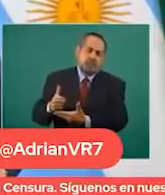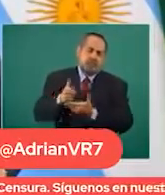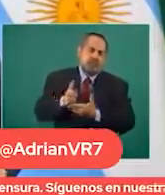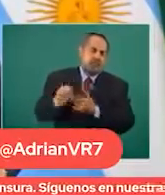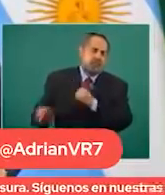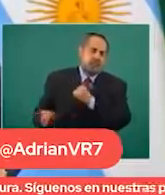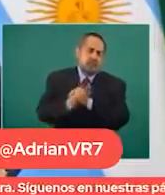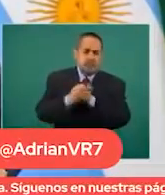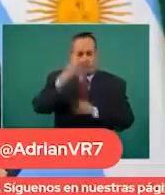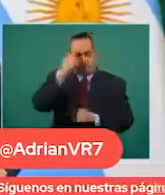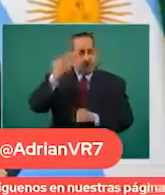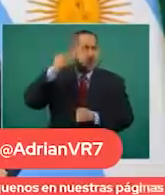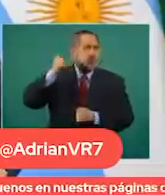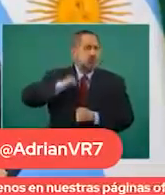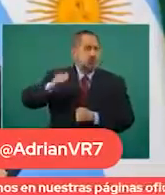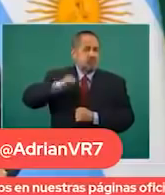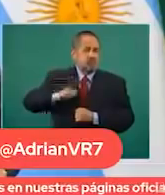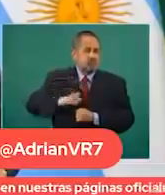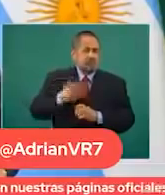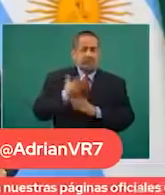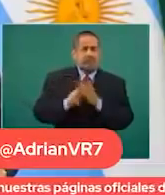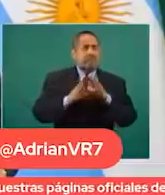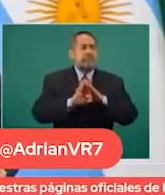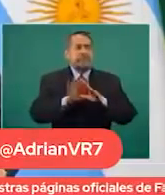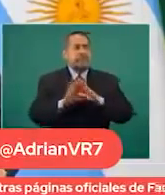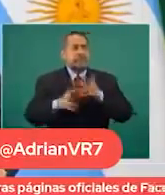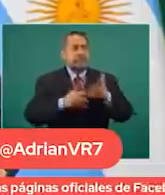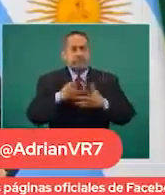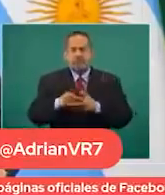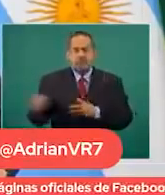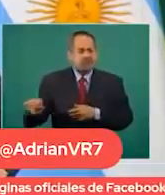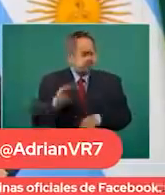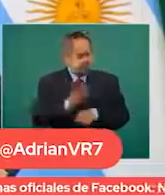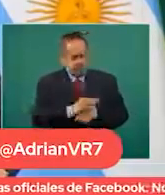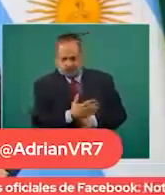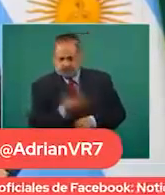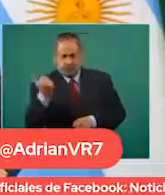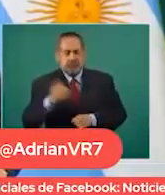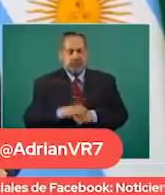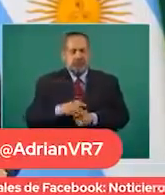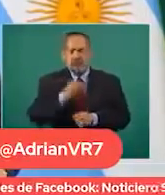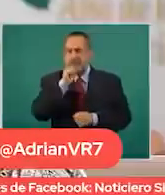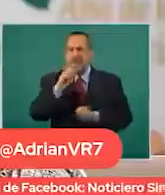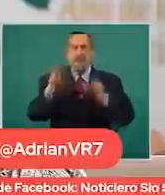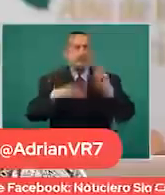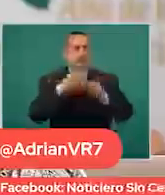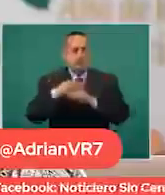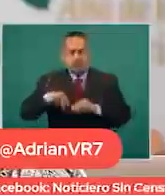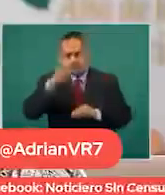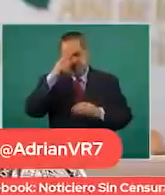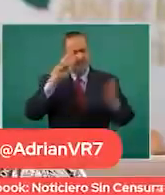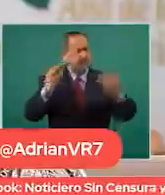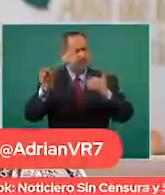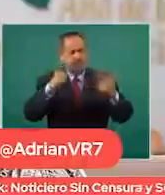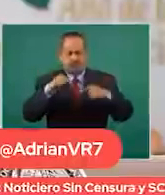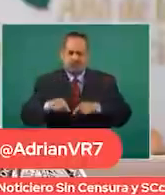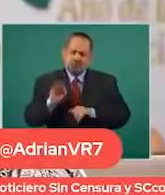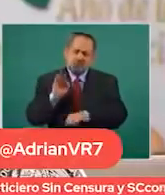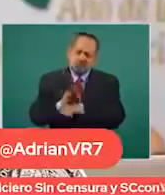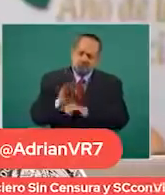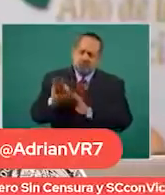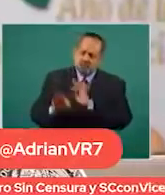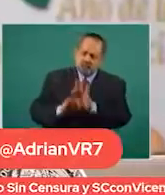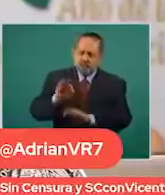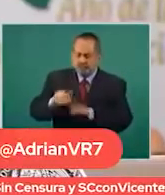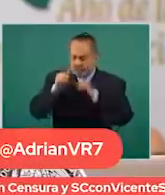Entre estas dos coaliciones tienen el 90% casi el 90% de la representación en la Cámara de Diputados.